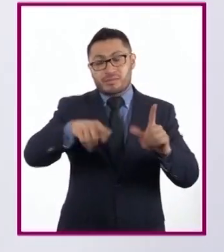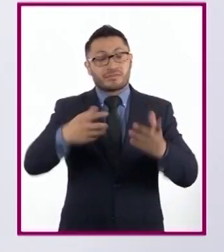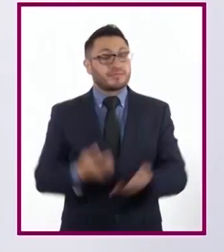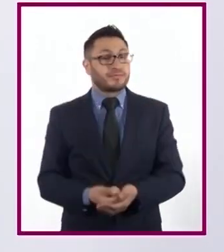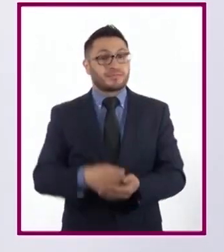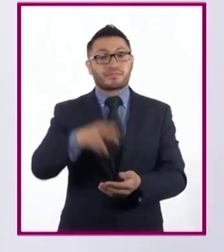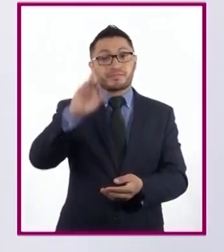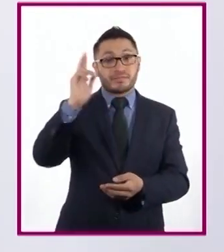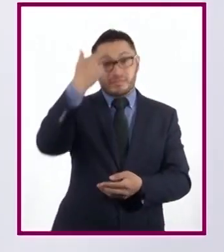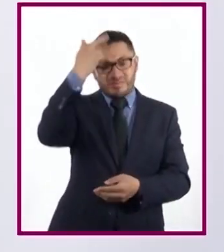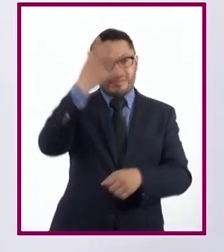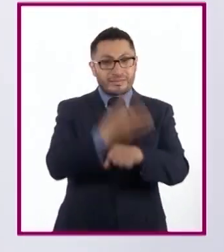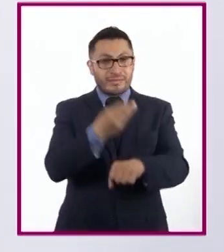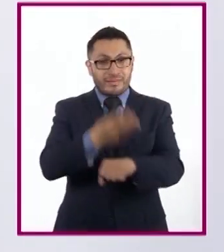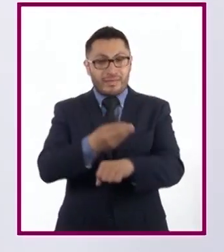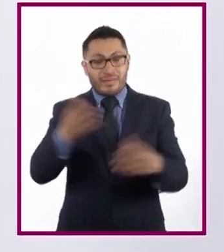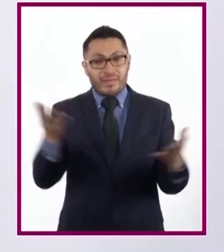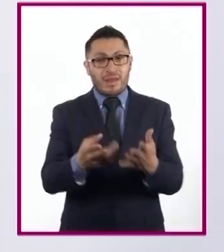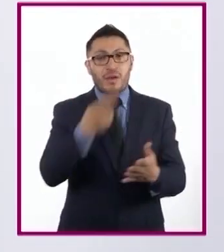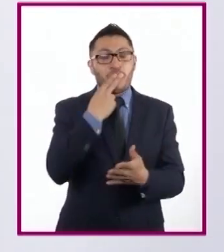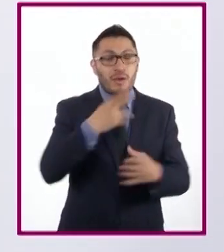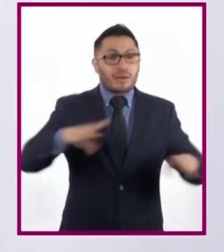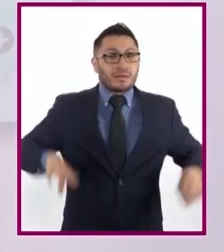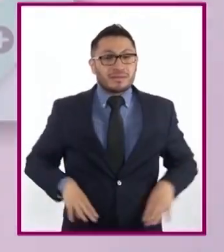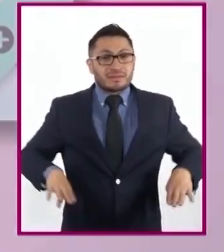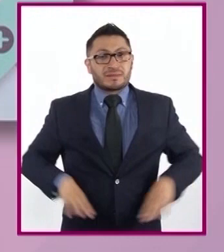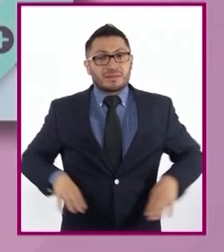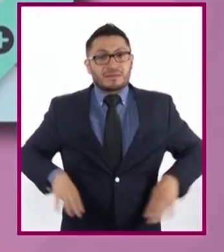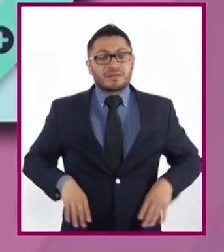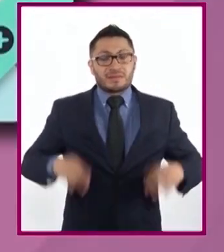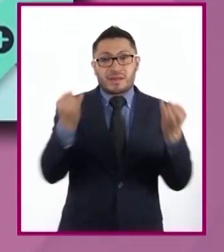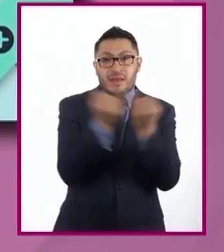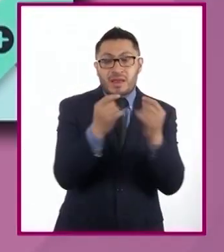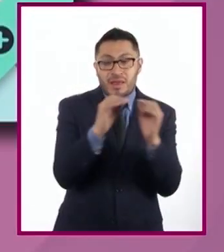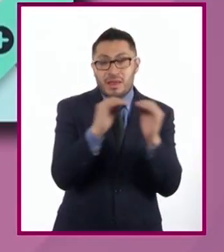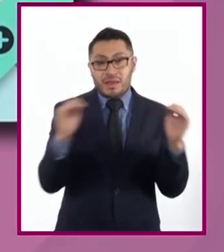No olviden resolverla haciendo uso de las propiedades de la igualdad.